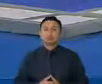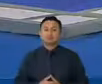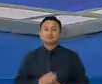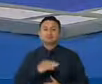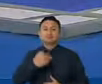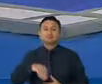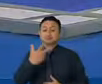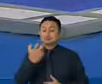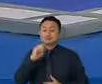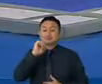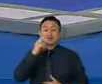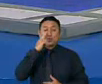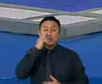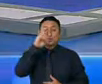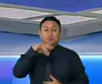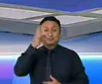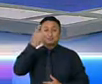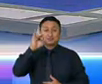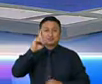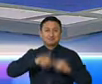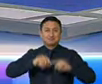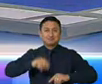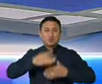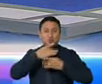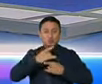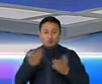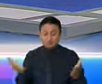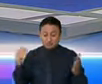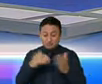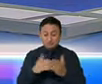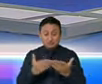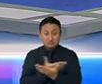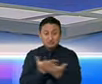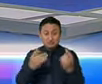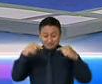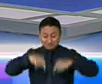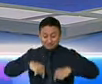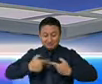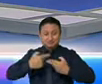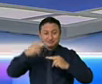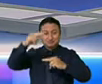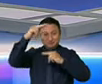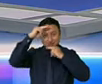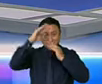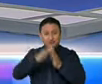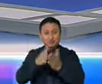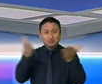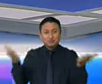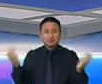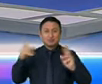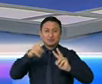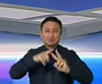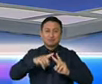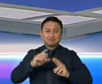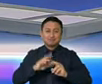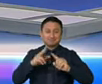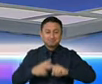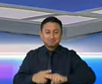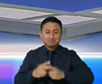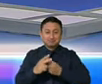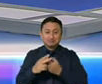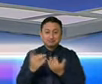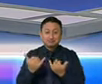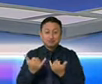Miércoles 13 de junio del 2018, amigos, es un gusto estar nuevamente con ustedes aquí en Emisión Estelar del Comercio TV, iniciando